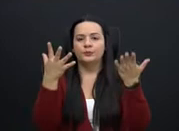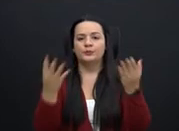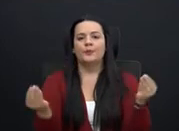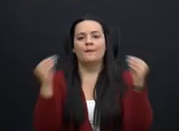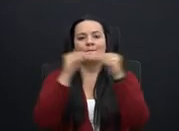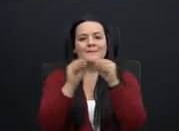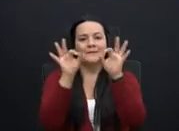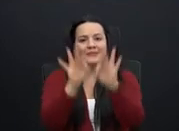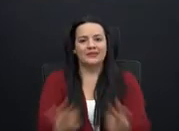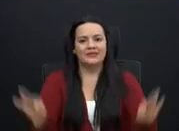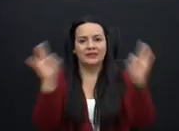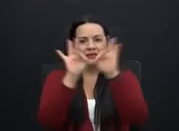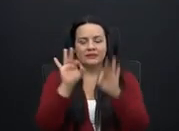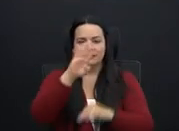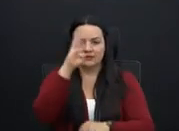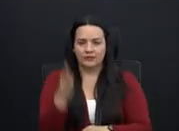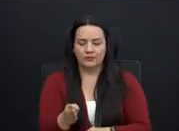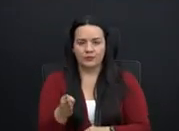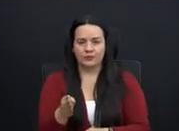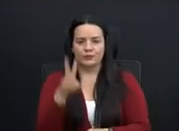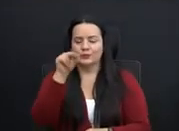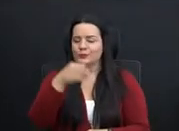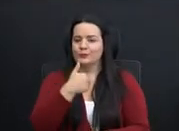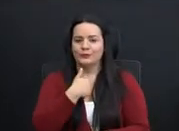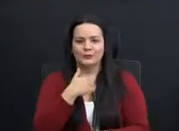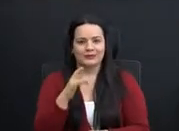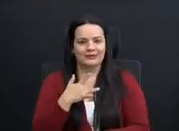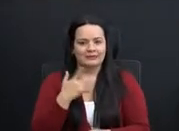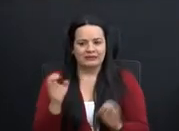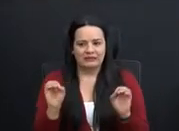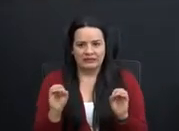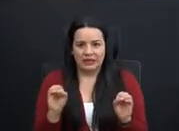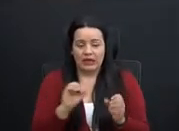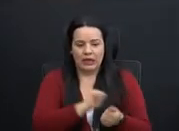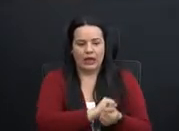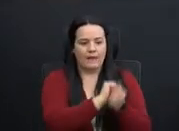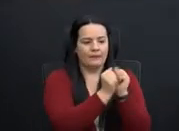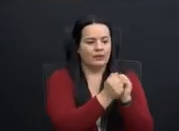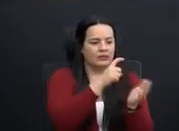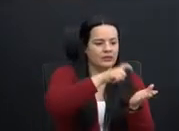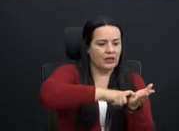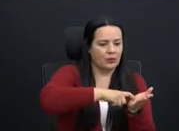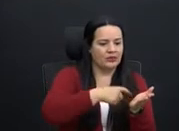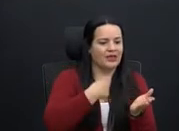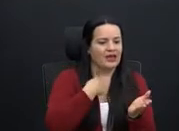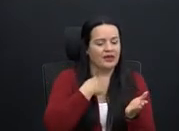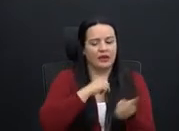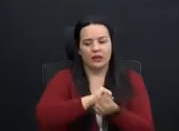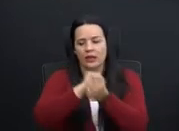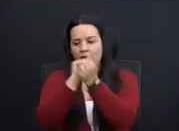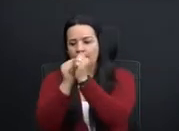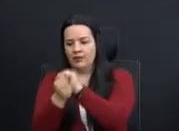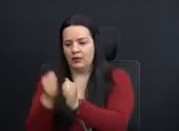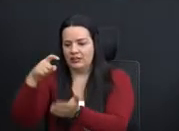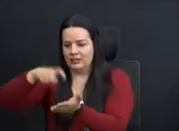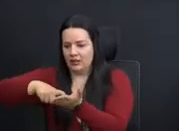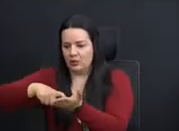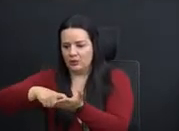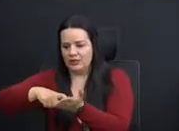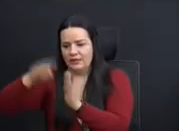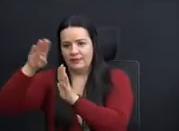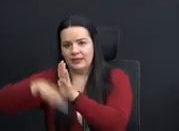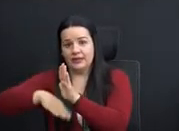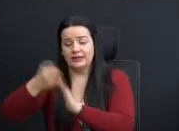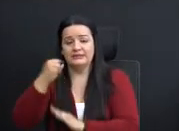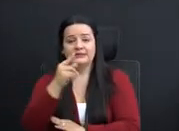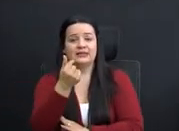más importante que nunca. No tiene sentido cambiar deuda cara por deuda barata si el dinero que nos estamos ahorrando